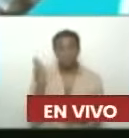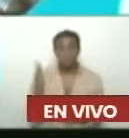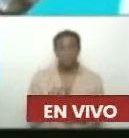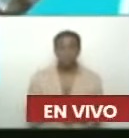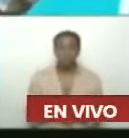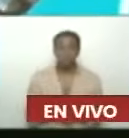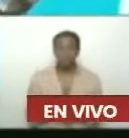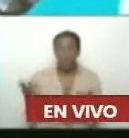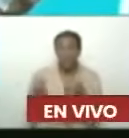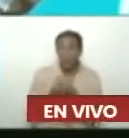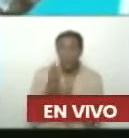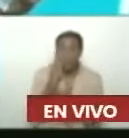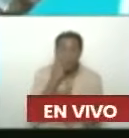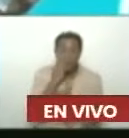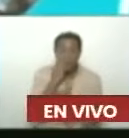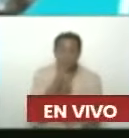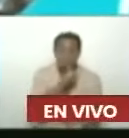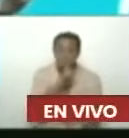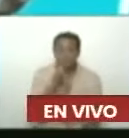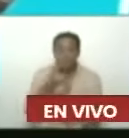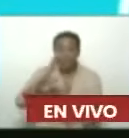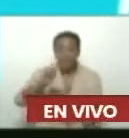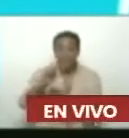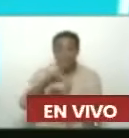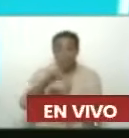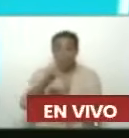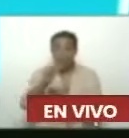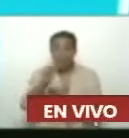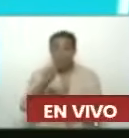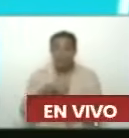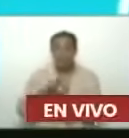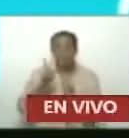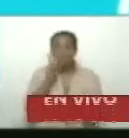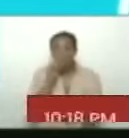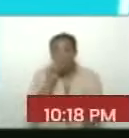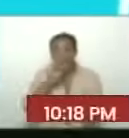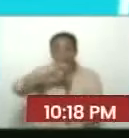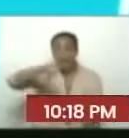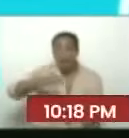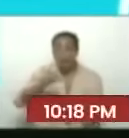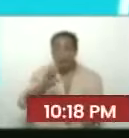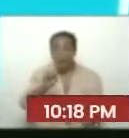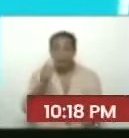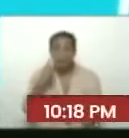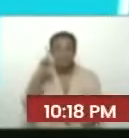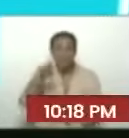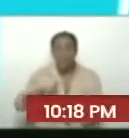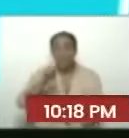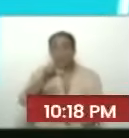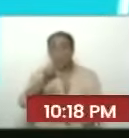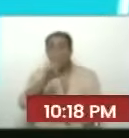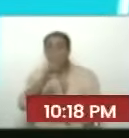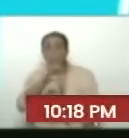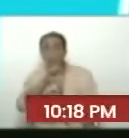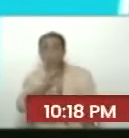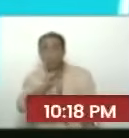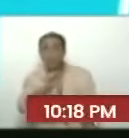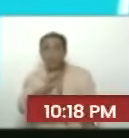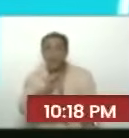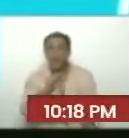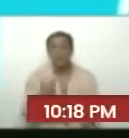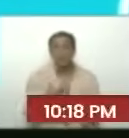batería. Está con su mamá, Carolina, y su papá, José Luis. Se trata del niño Luis